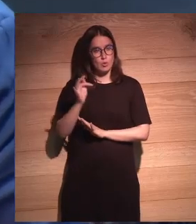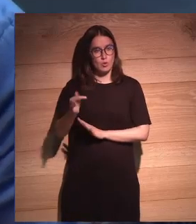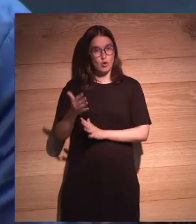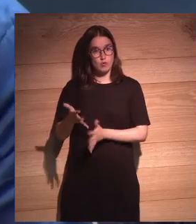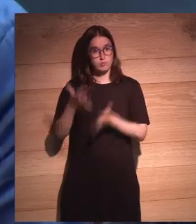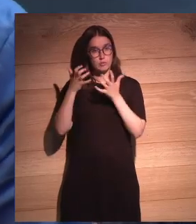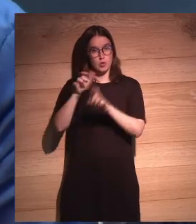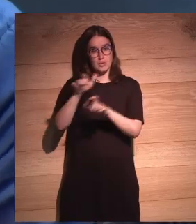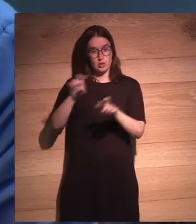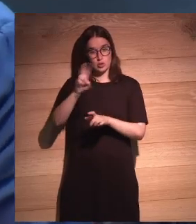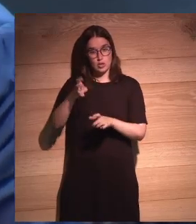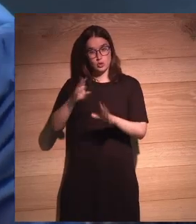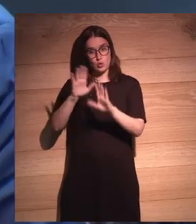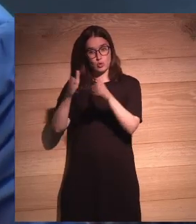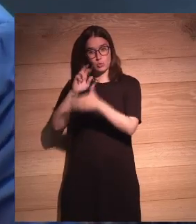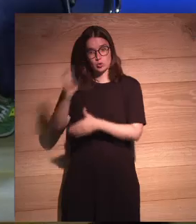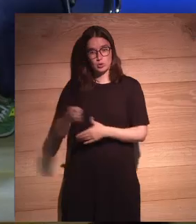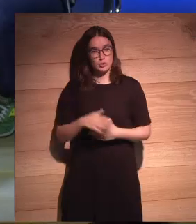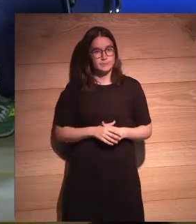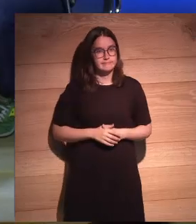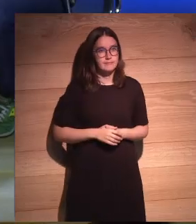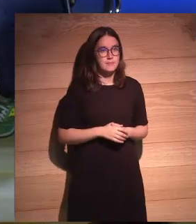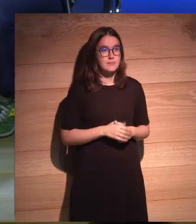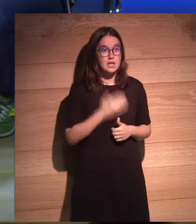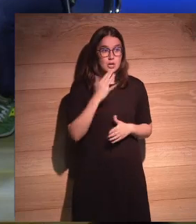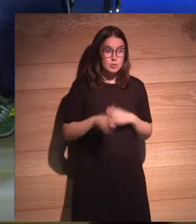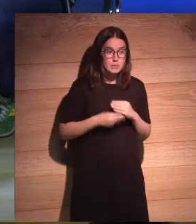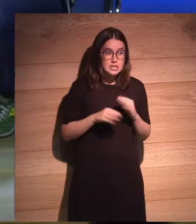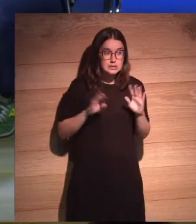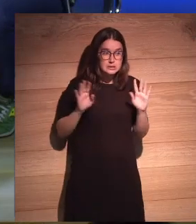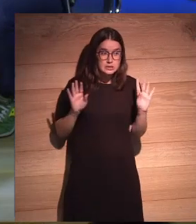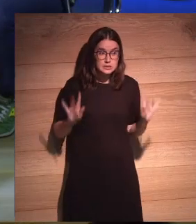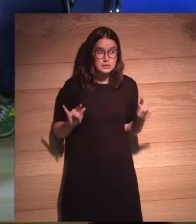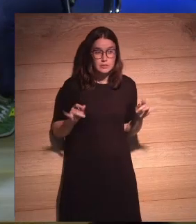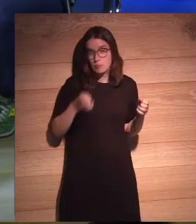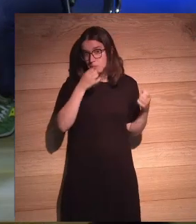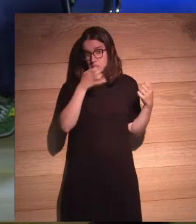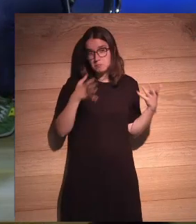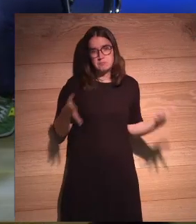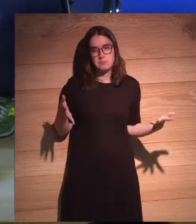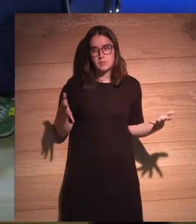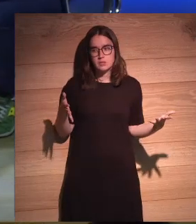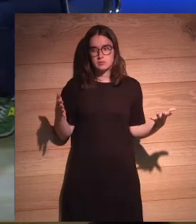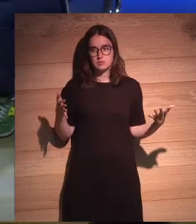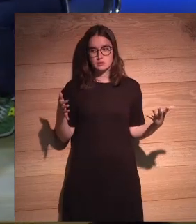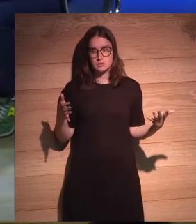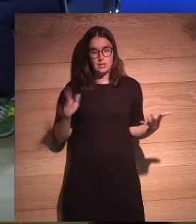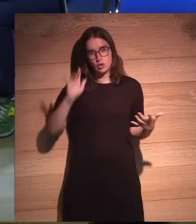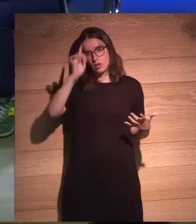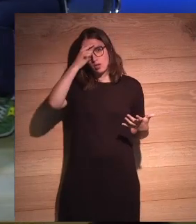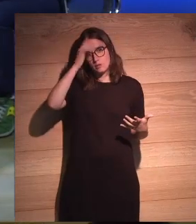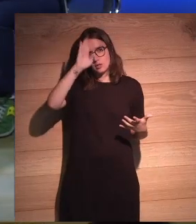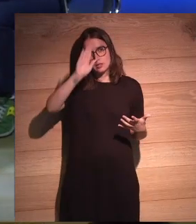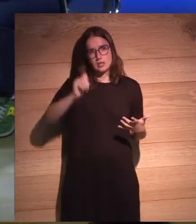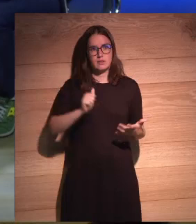sobre otras personas o sobre otros grupos. ¿Algo que añadir o...? Sí, bueno, el concepto de